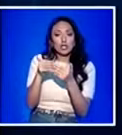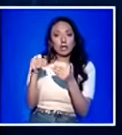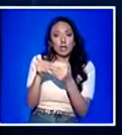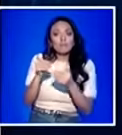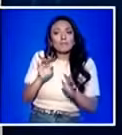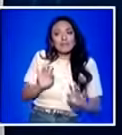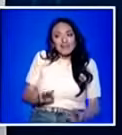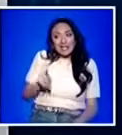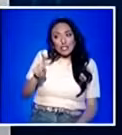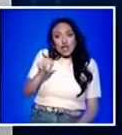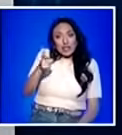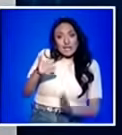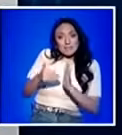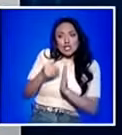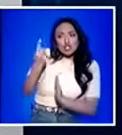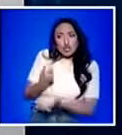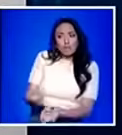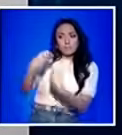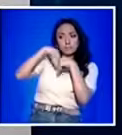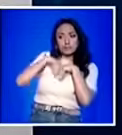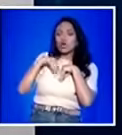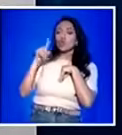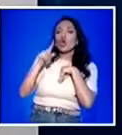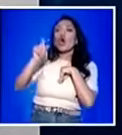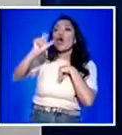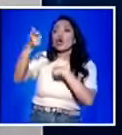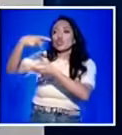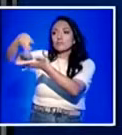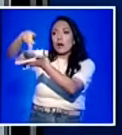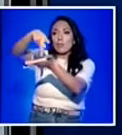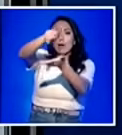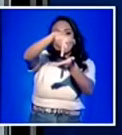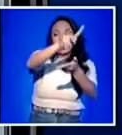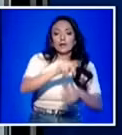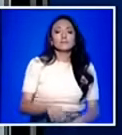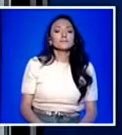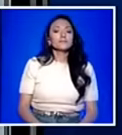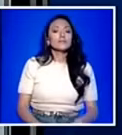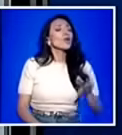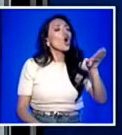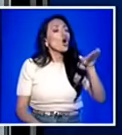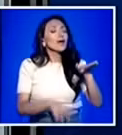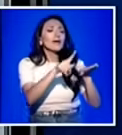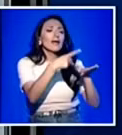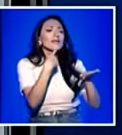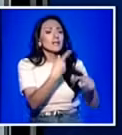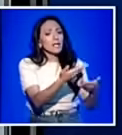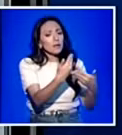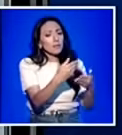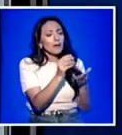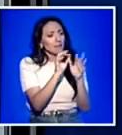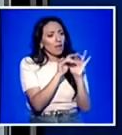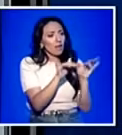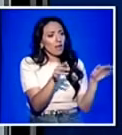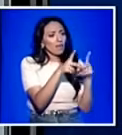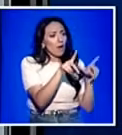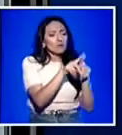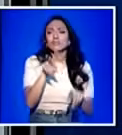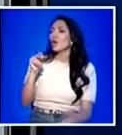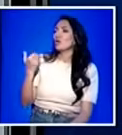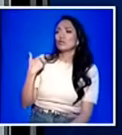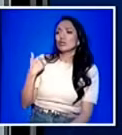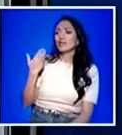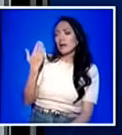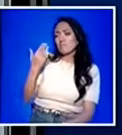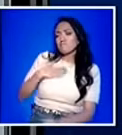Parte del dinero era para pagar a otros por orden del narcotraficante. Ñaño, esa china, dile que me mande la cuenta. Que no tiene, Ñaño, mándele a